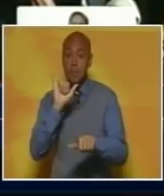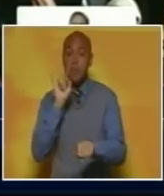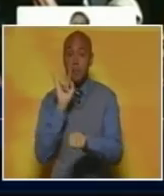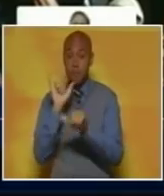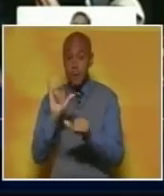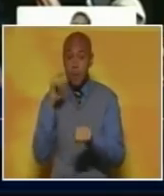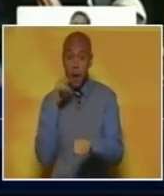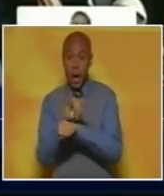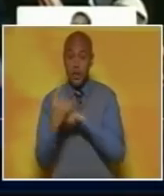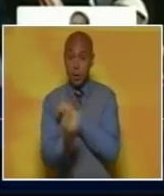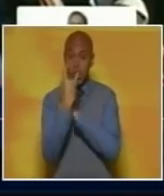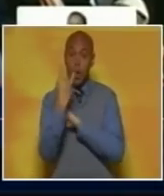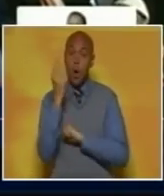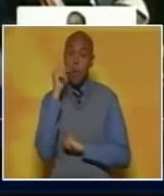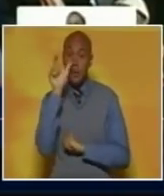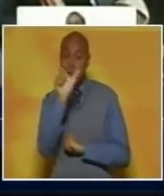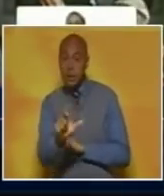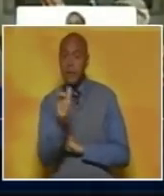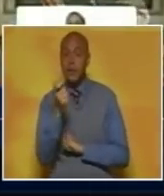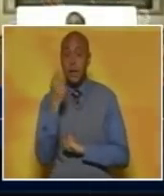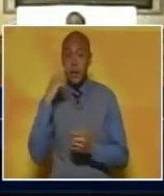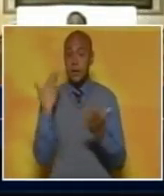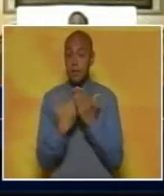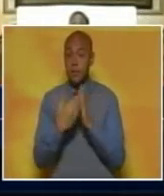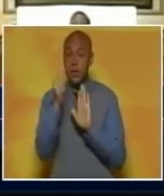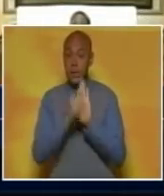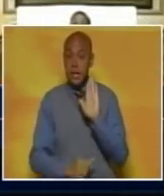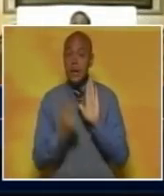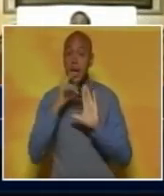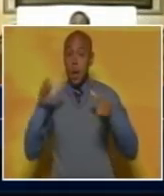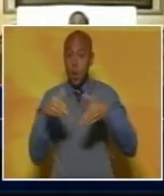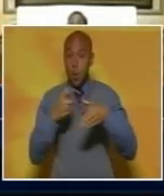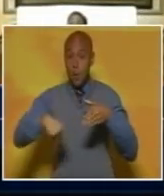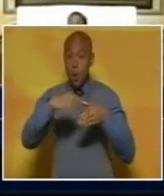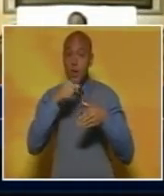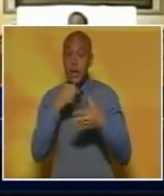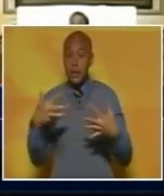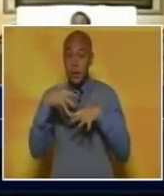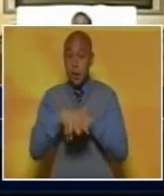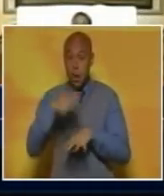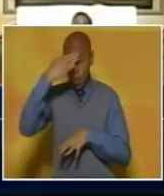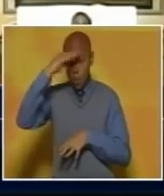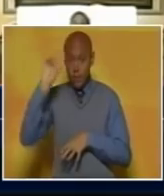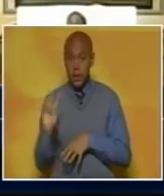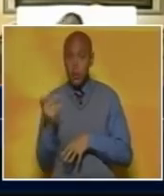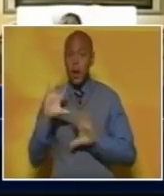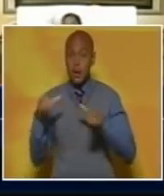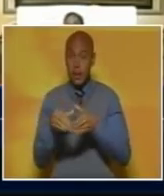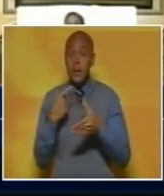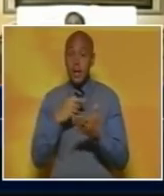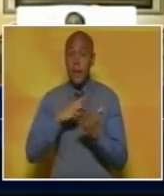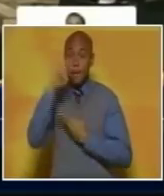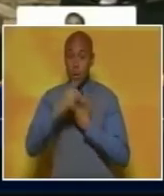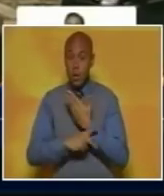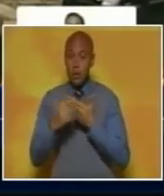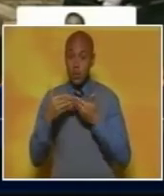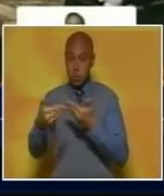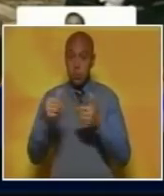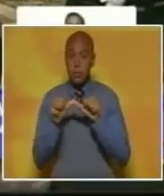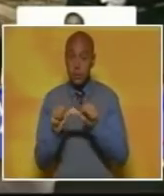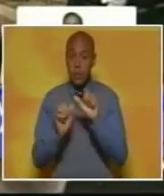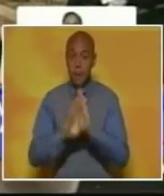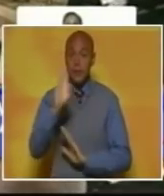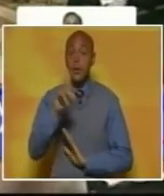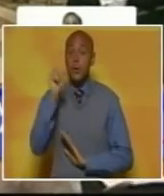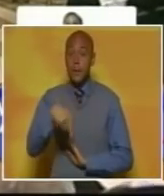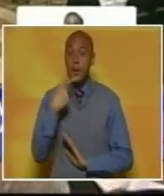Mike Pompeo es los resultados de la Comisión Mixta Cuba-Venezuela y los planes para seguir avanzando. El jefe